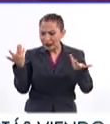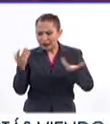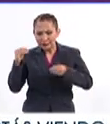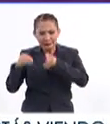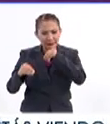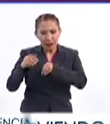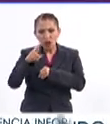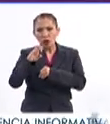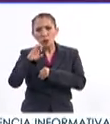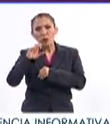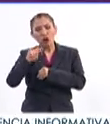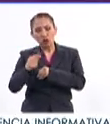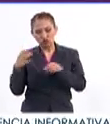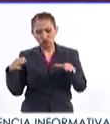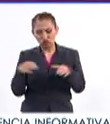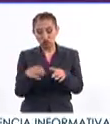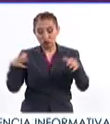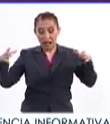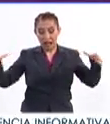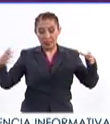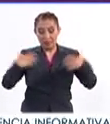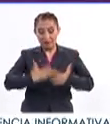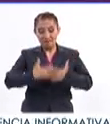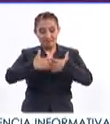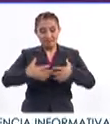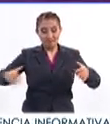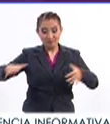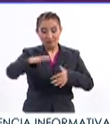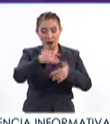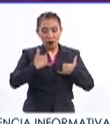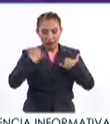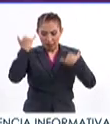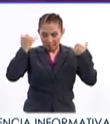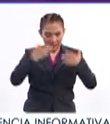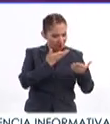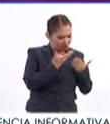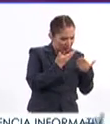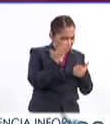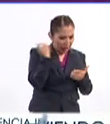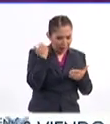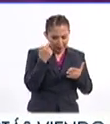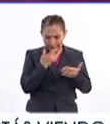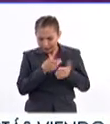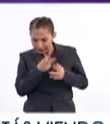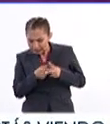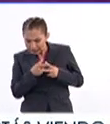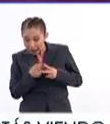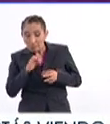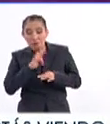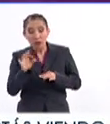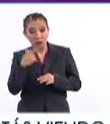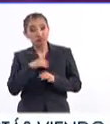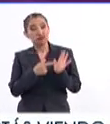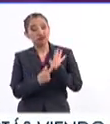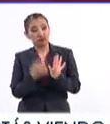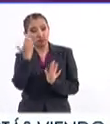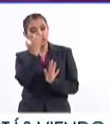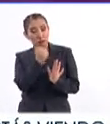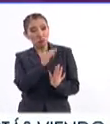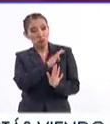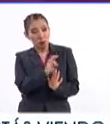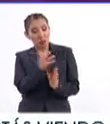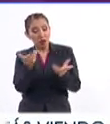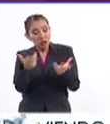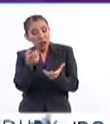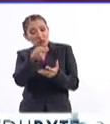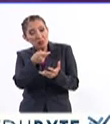elaborar un robot de tamaño industrial en donde los jóvenes se preparan para ello, pueden demostrar sus habilidades y sus